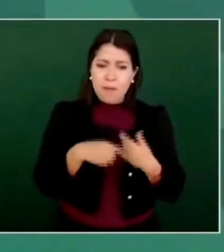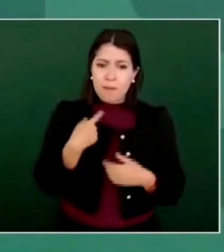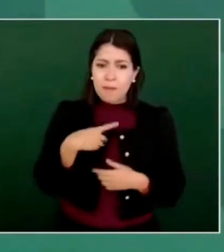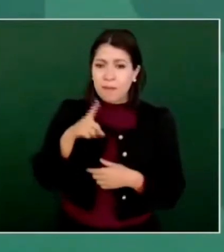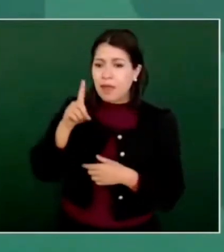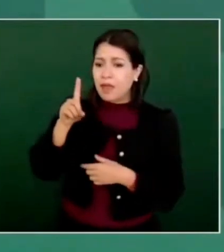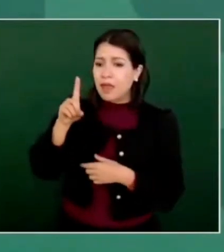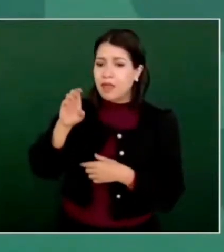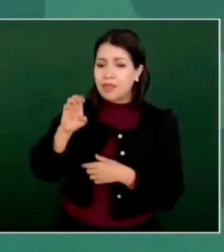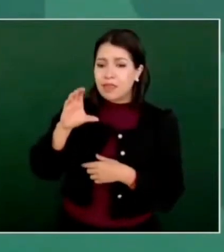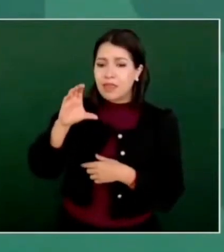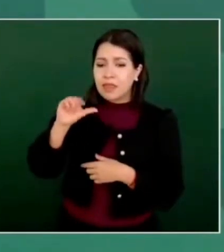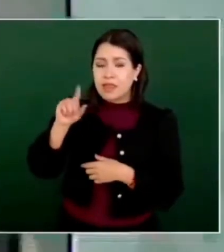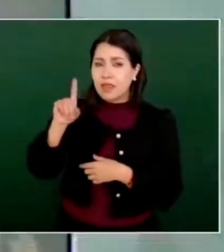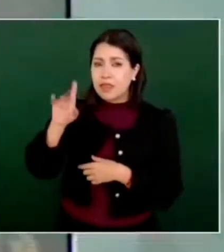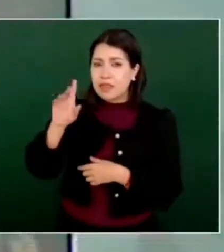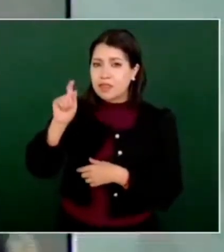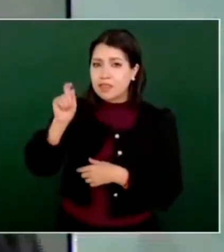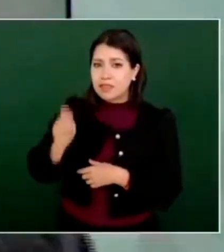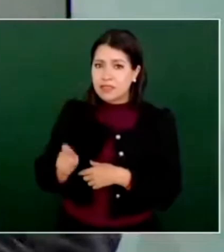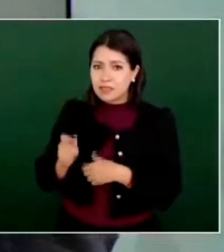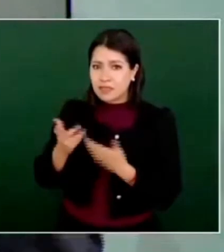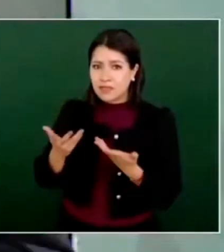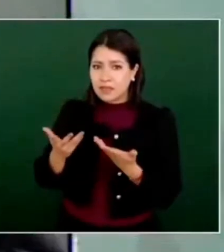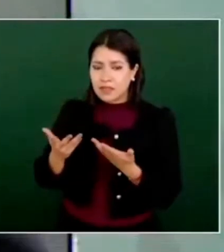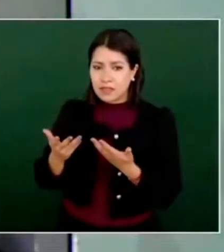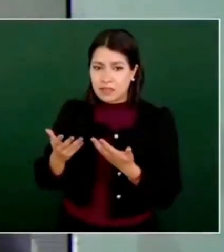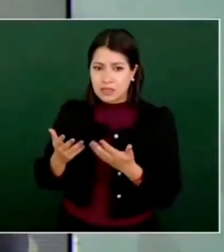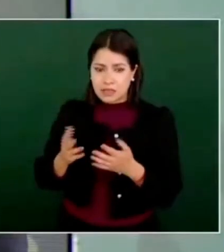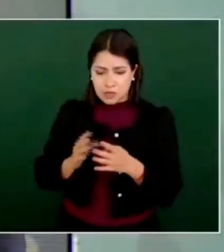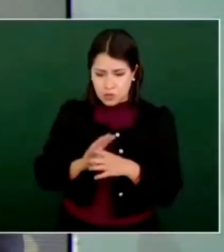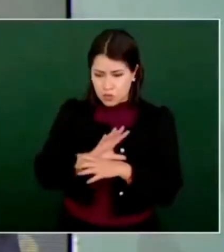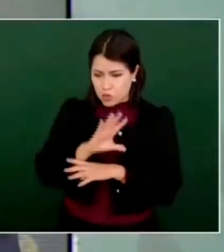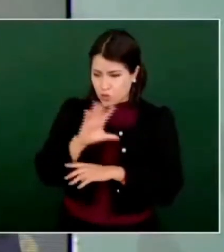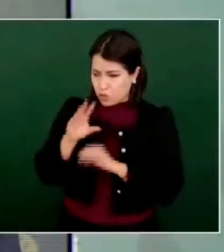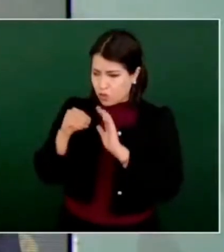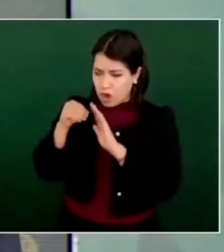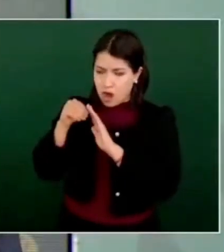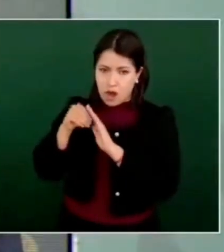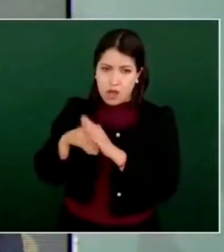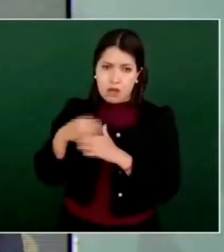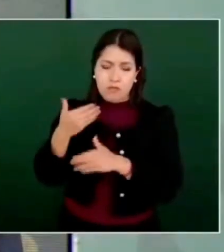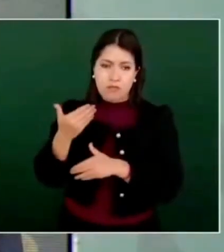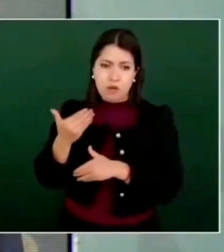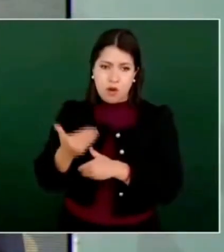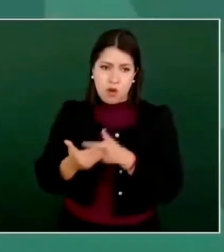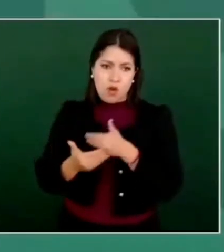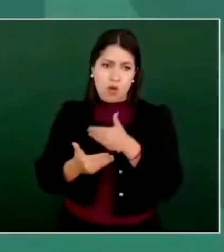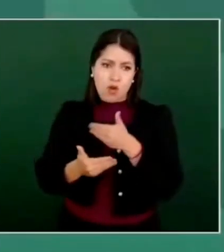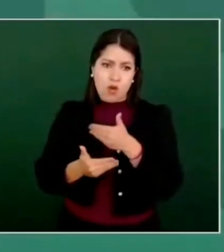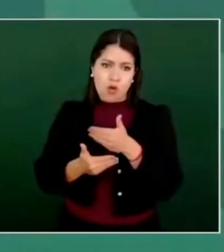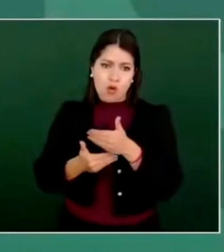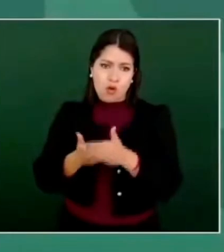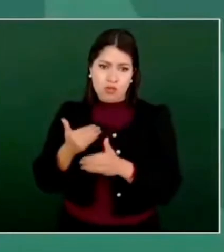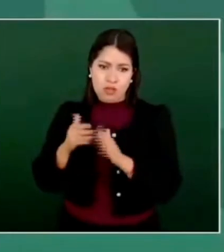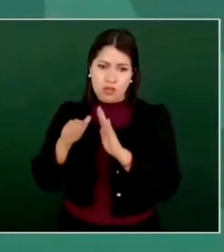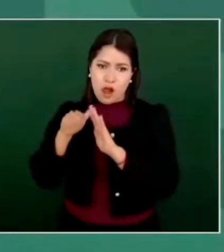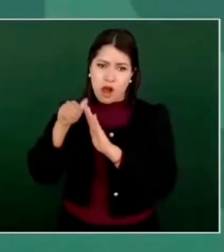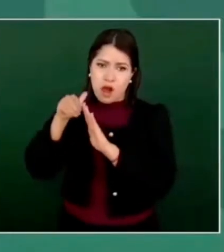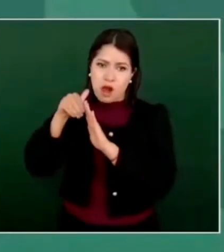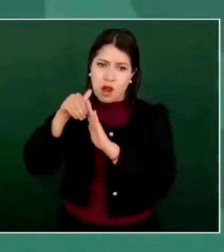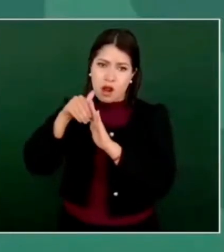decadencia, lo abarca todo. Es un proceso de